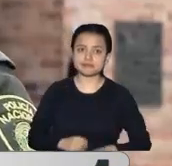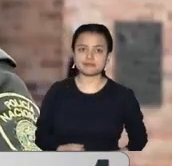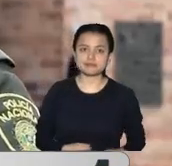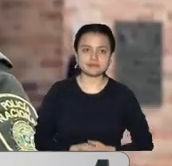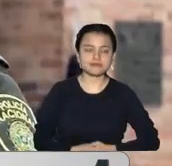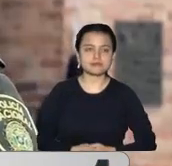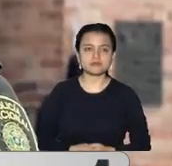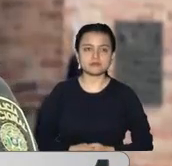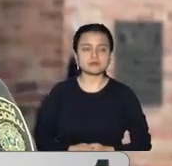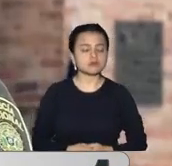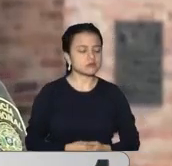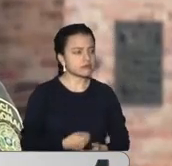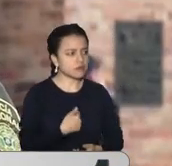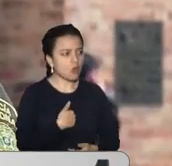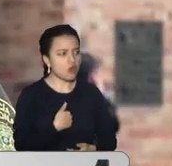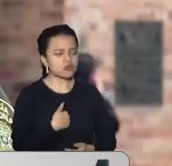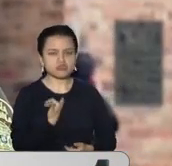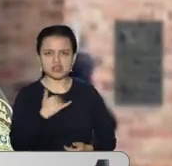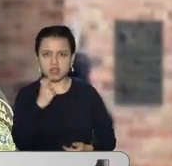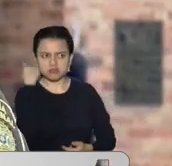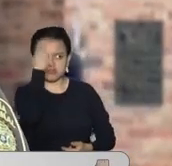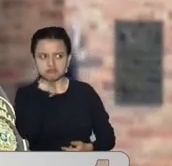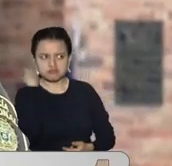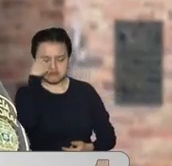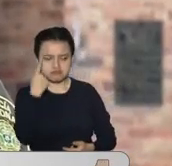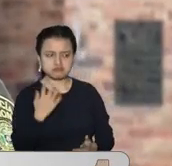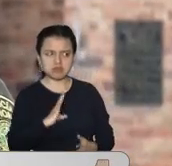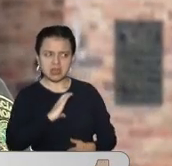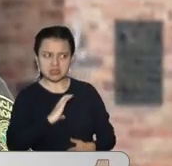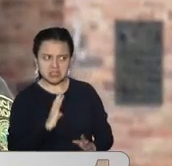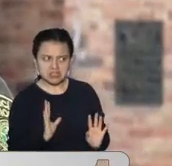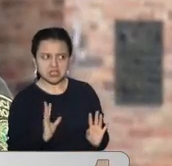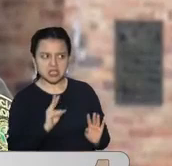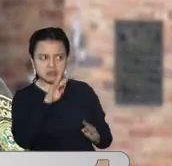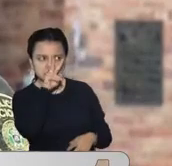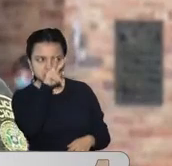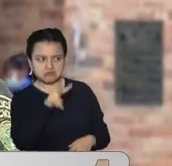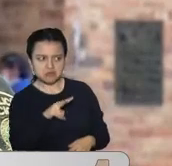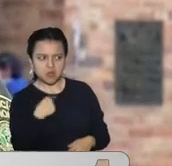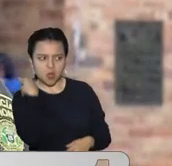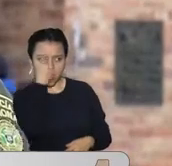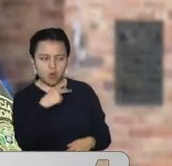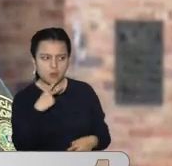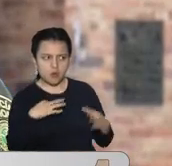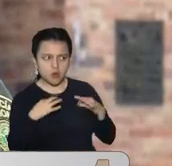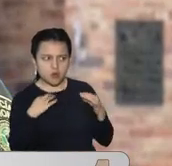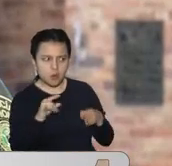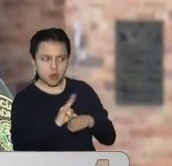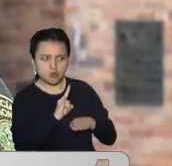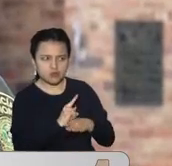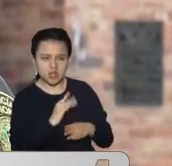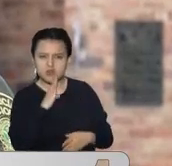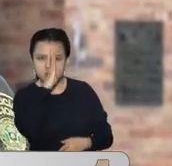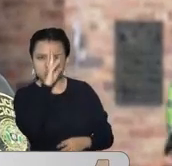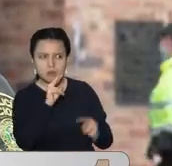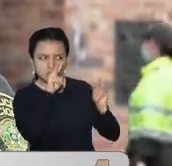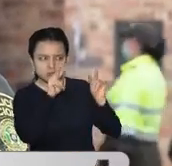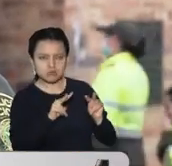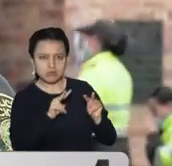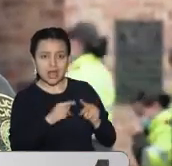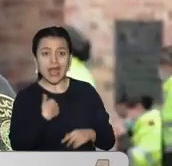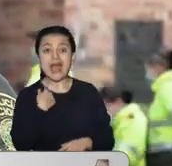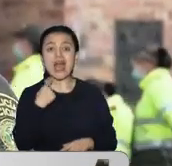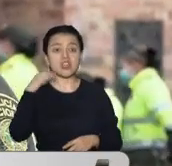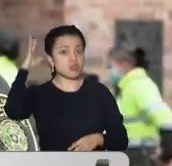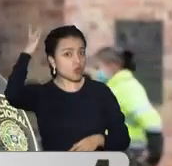Tenemos información, las características de las personas, dentro de ellos pues su vestimenta en su momento, y entre ellos uno que tiene el